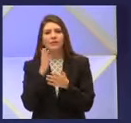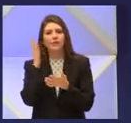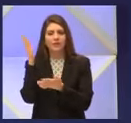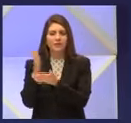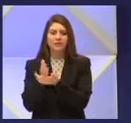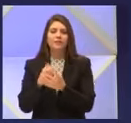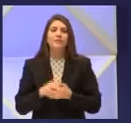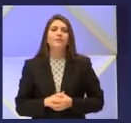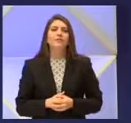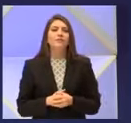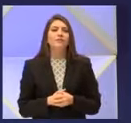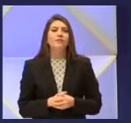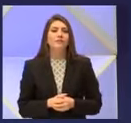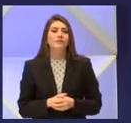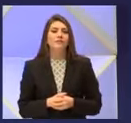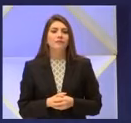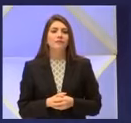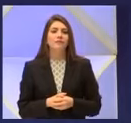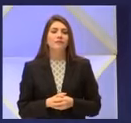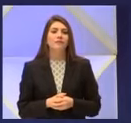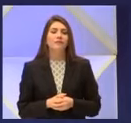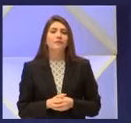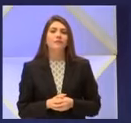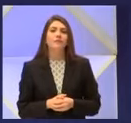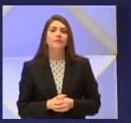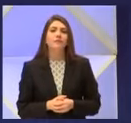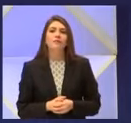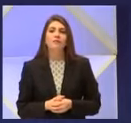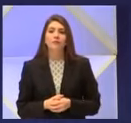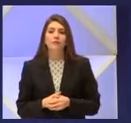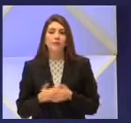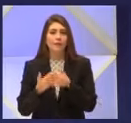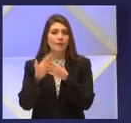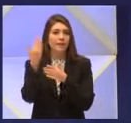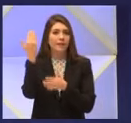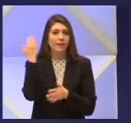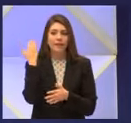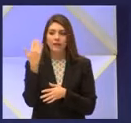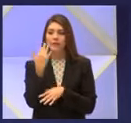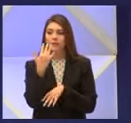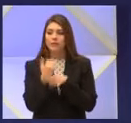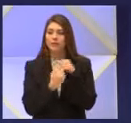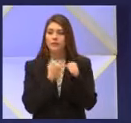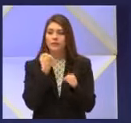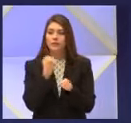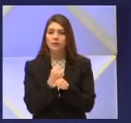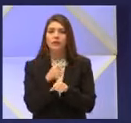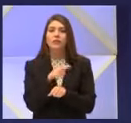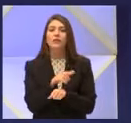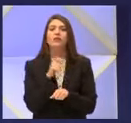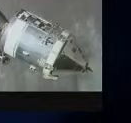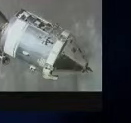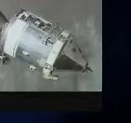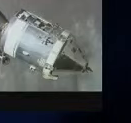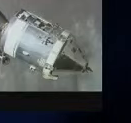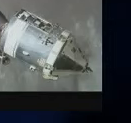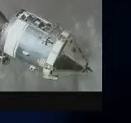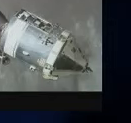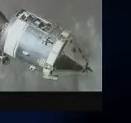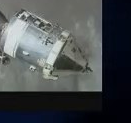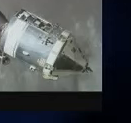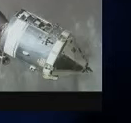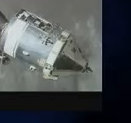entonces hace 50 años se utilizó el famoso cohete de saturno 5 la